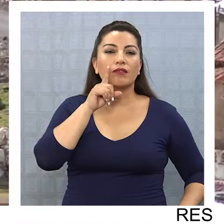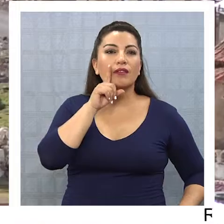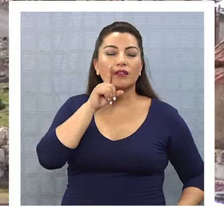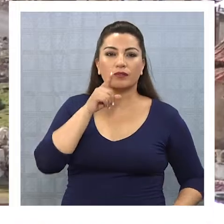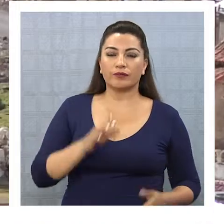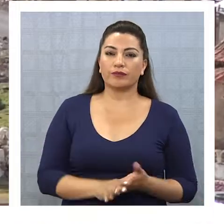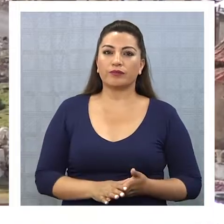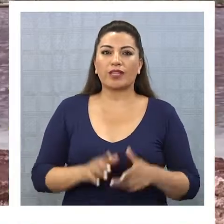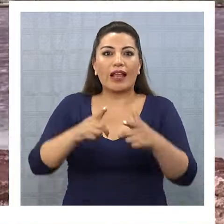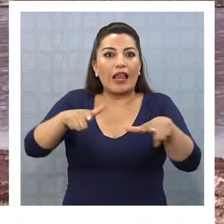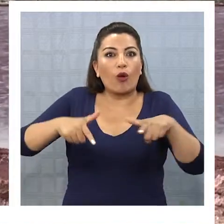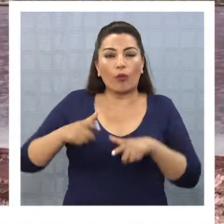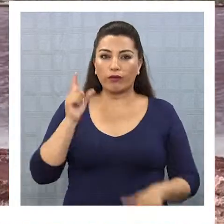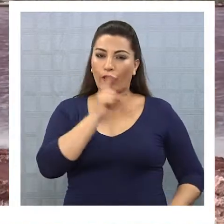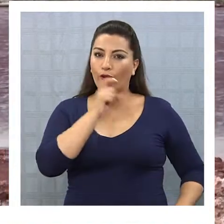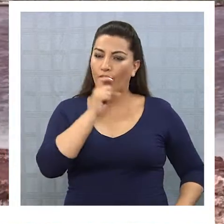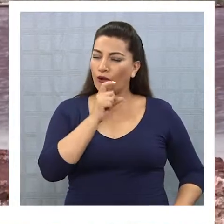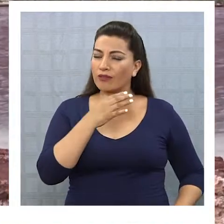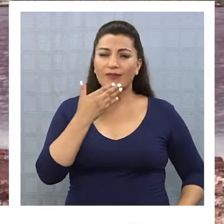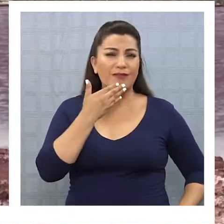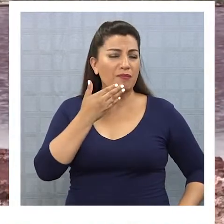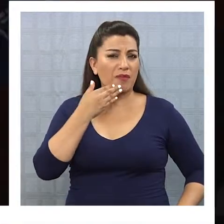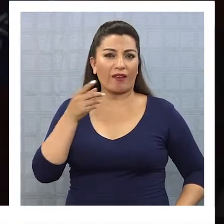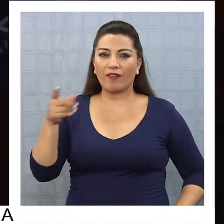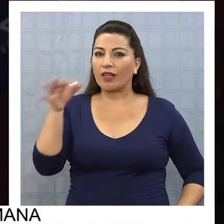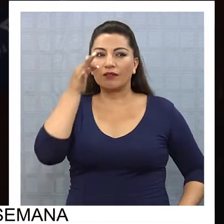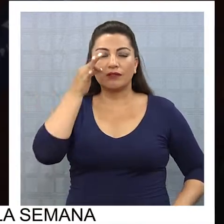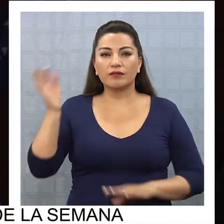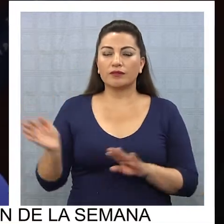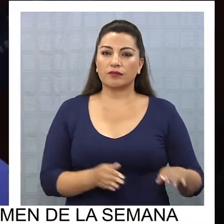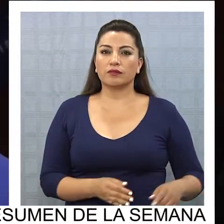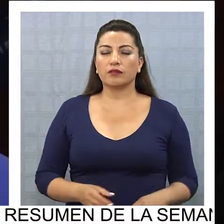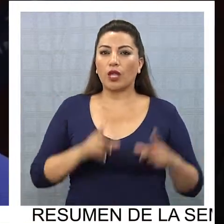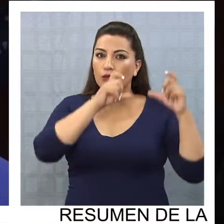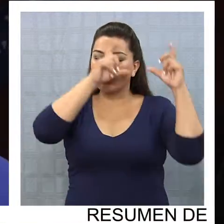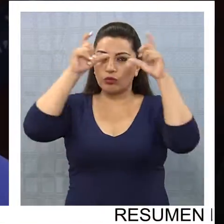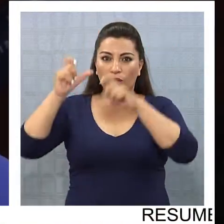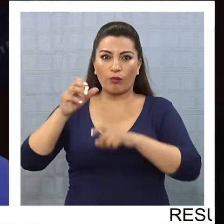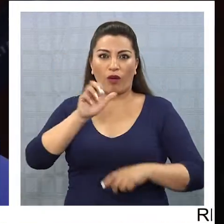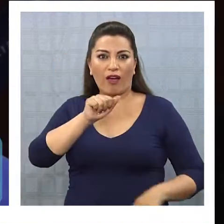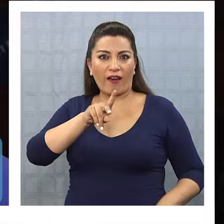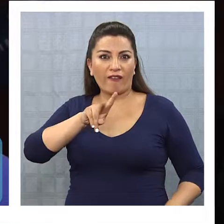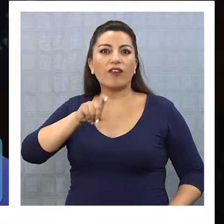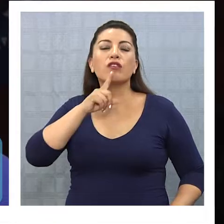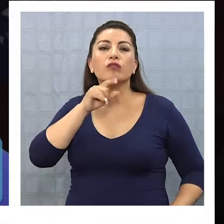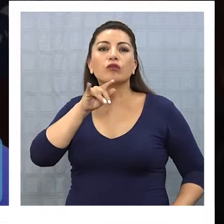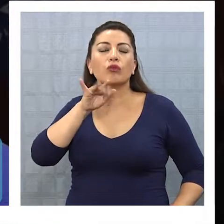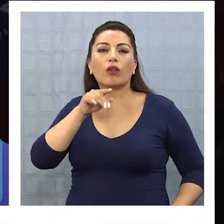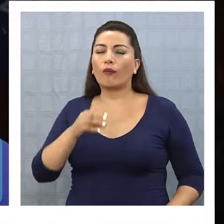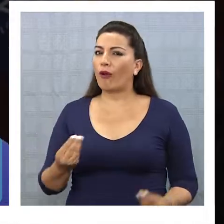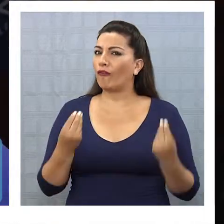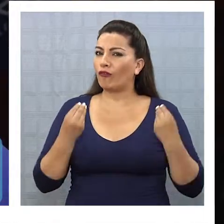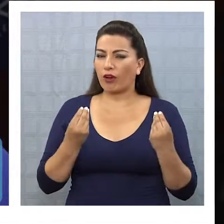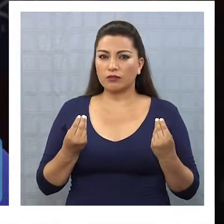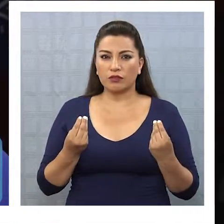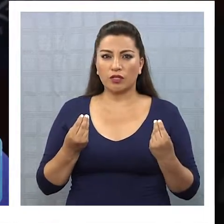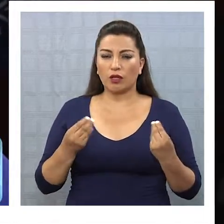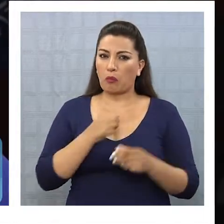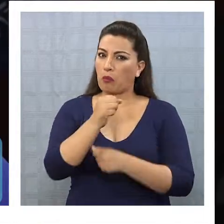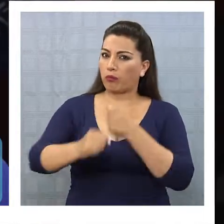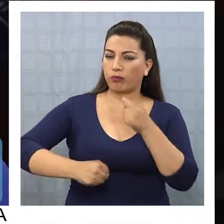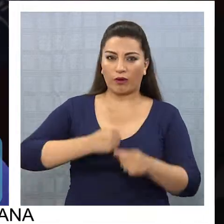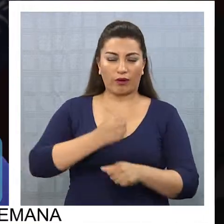Lo que es Laguna Roja también tiene que venir a ver. La manifestación turismo-aventura acá es potente, bien fuerte, dura todo el año.